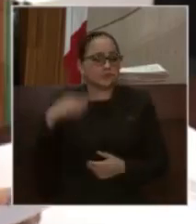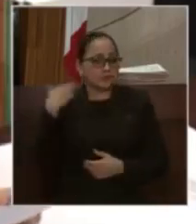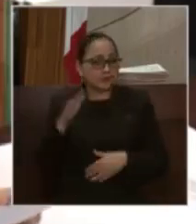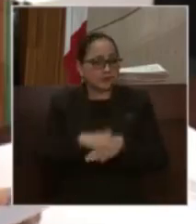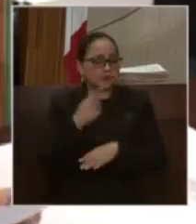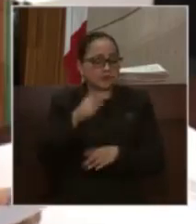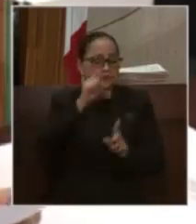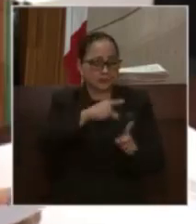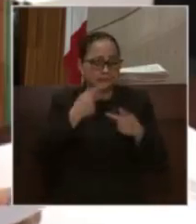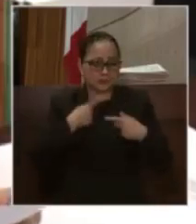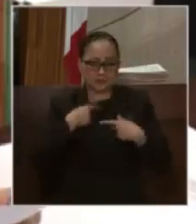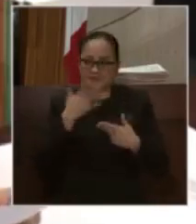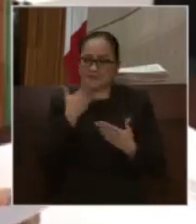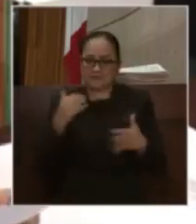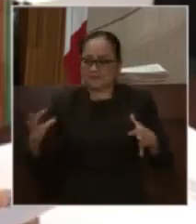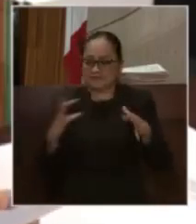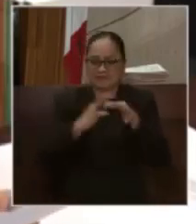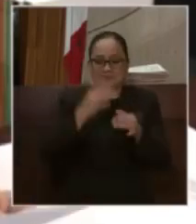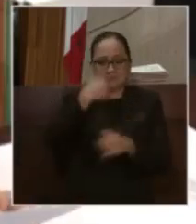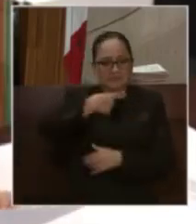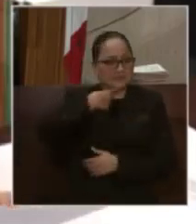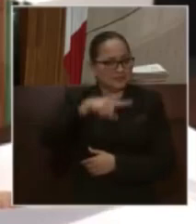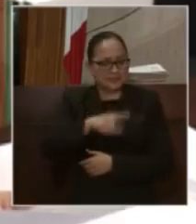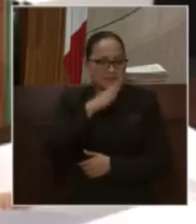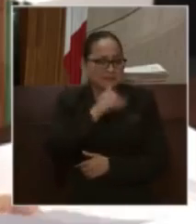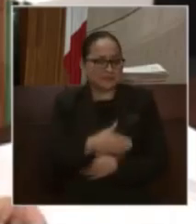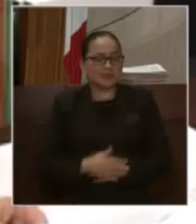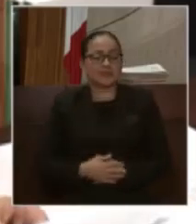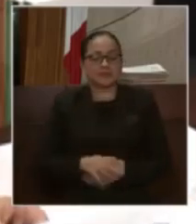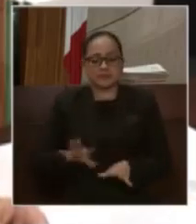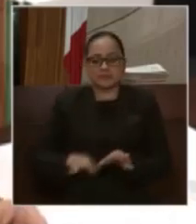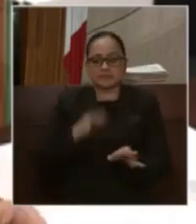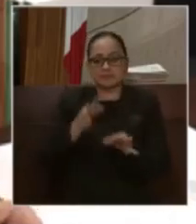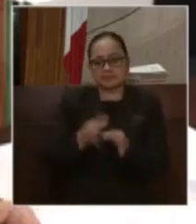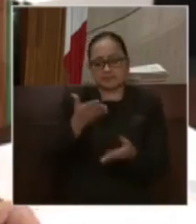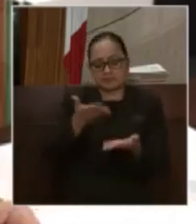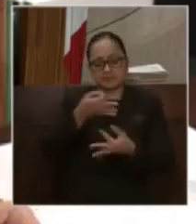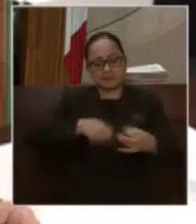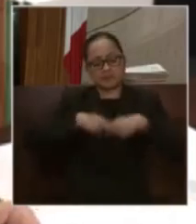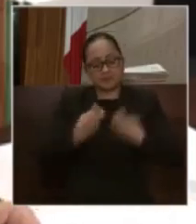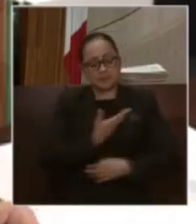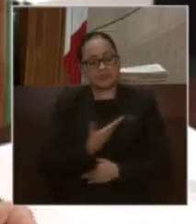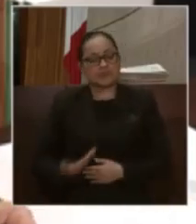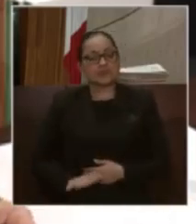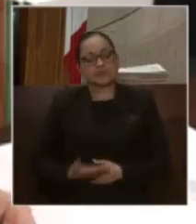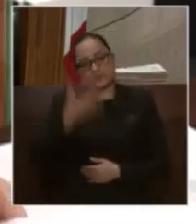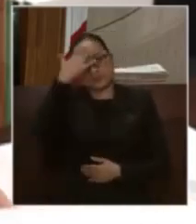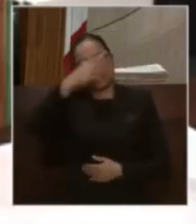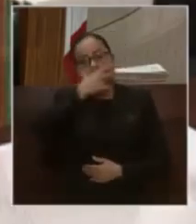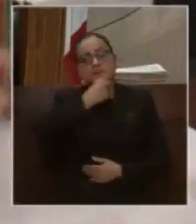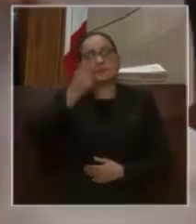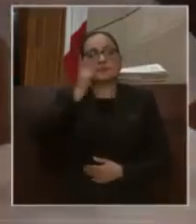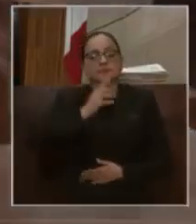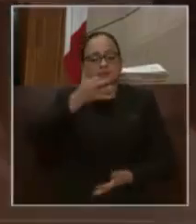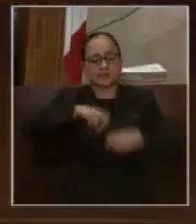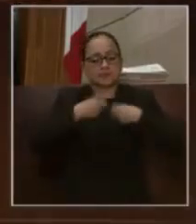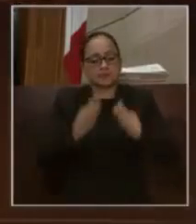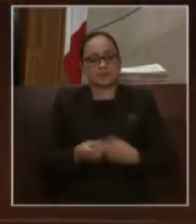el recurrente carece de legitimación procesal activa para interponer el recurso. Es la cuenta de los asuntos, magistrada presidenta, magistrada, señores magistrados.